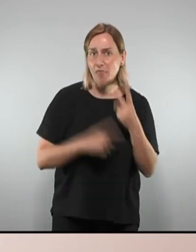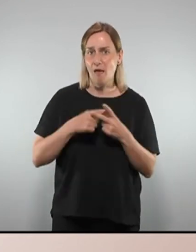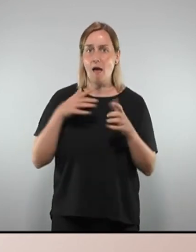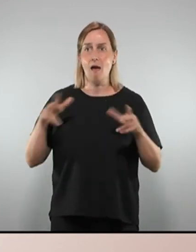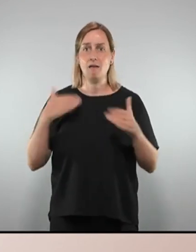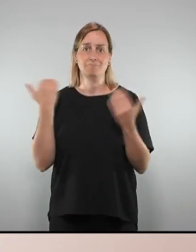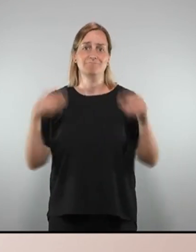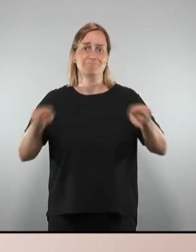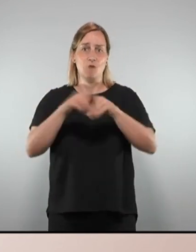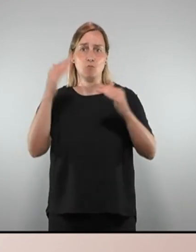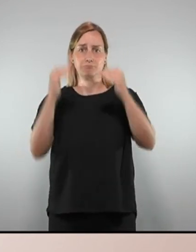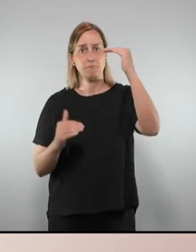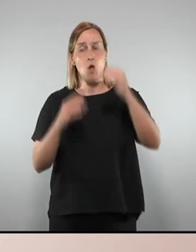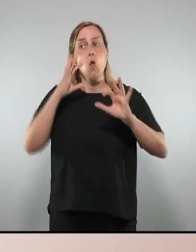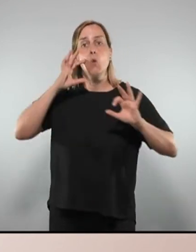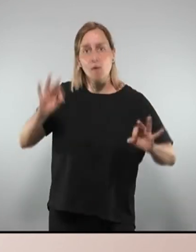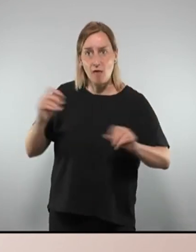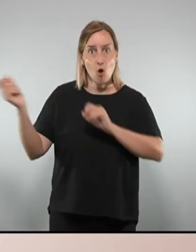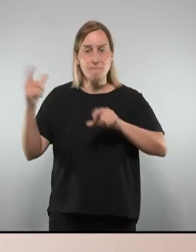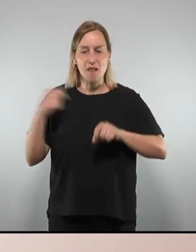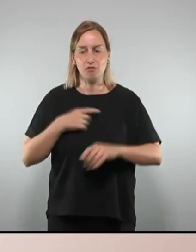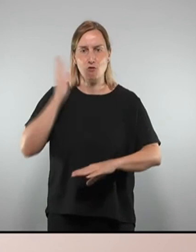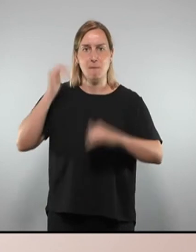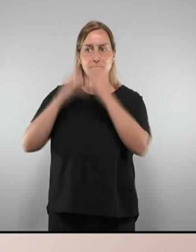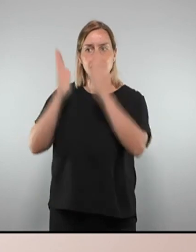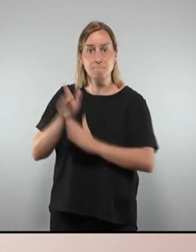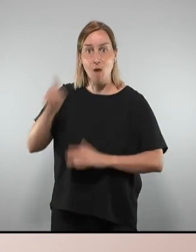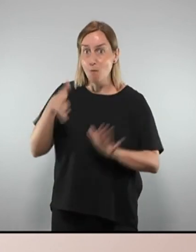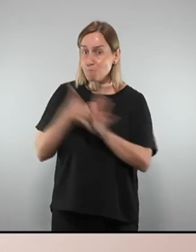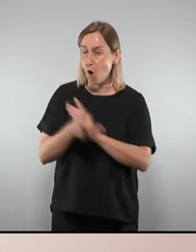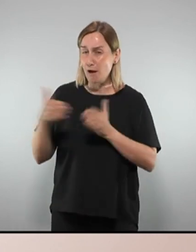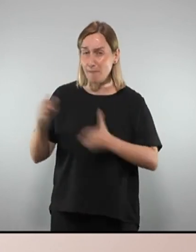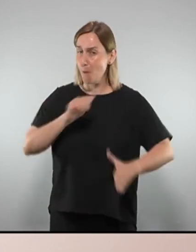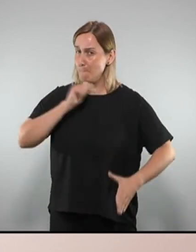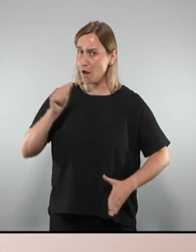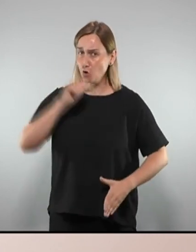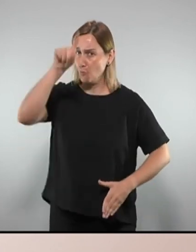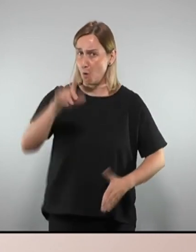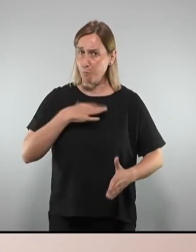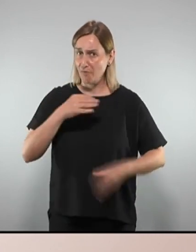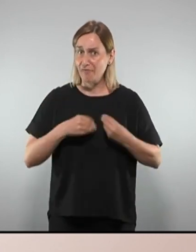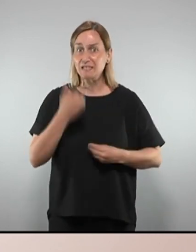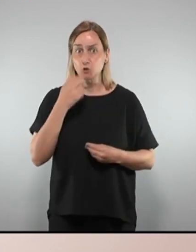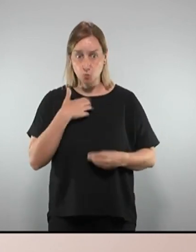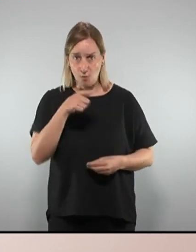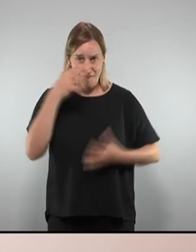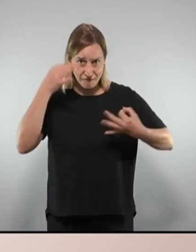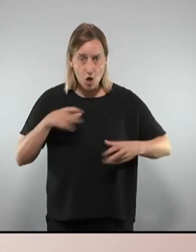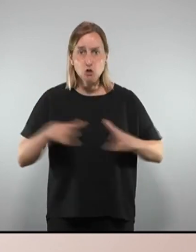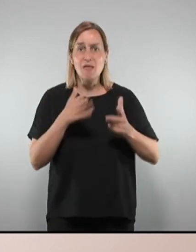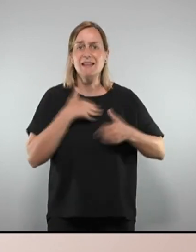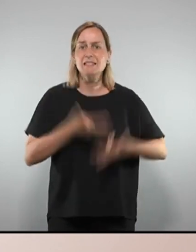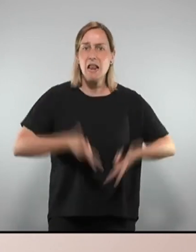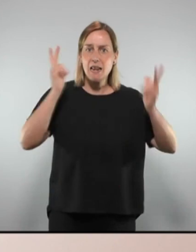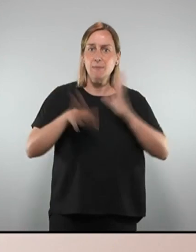y cuidado con criminalizar a la inmigración porque es el peor de los caminos con la sociedad a la que se quiere libre a la que se quiere democrática que